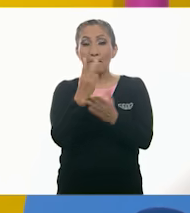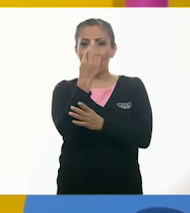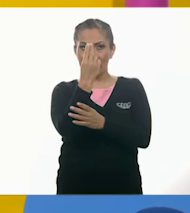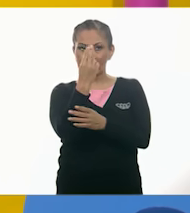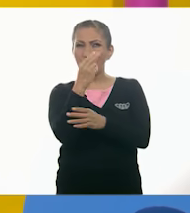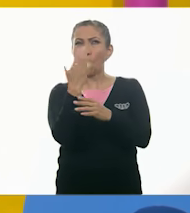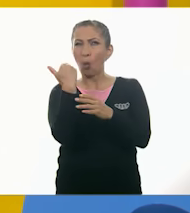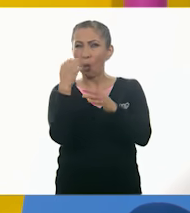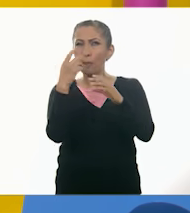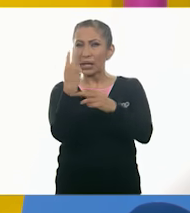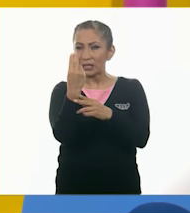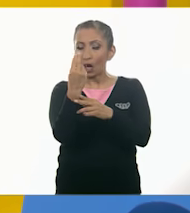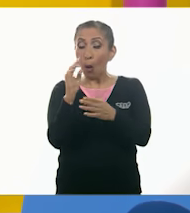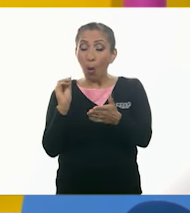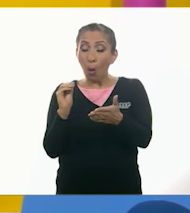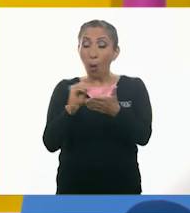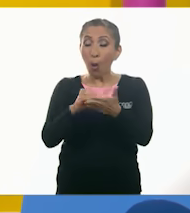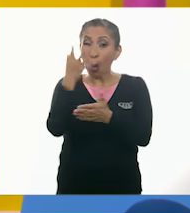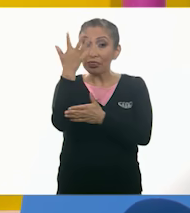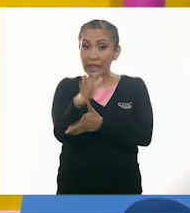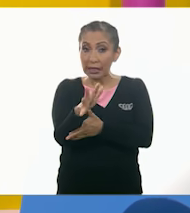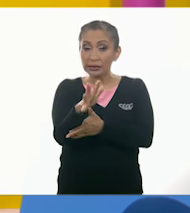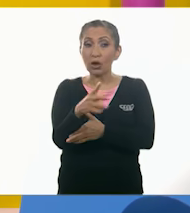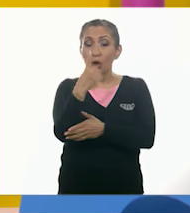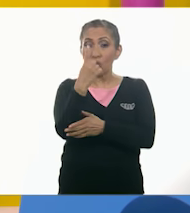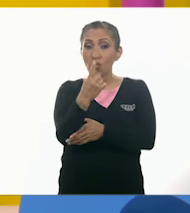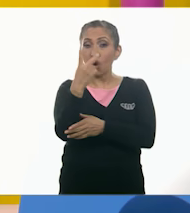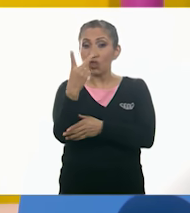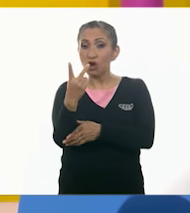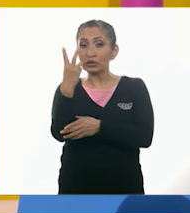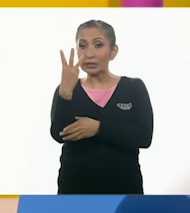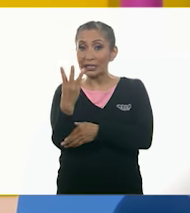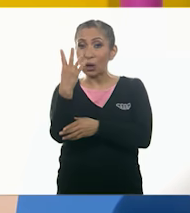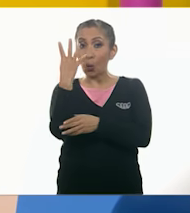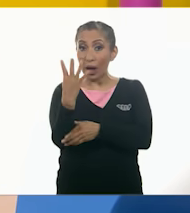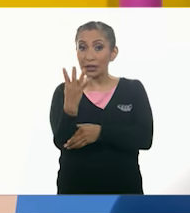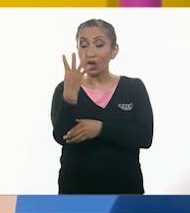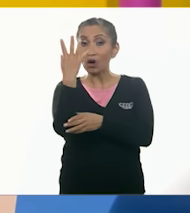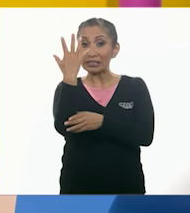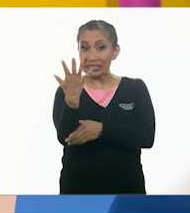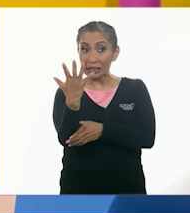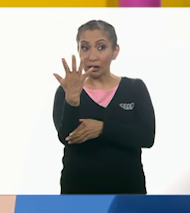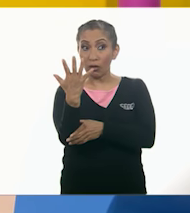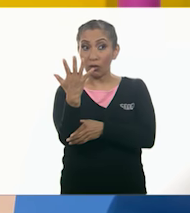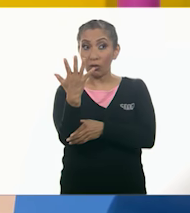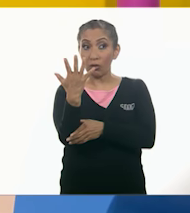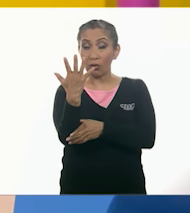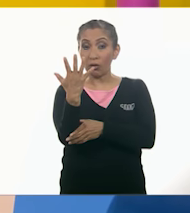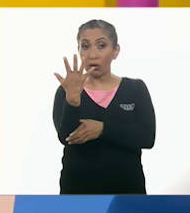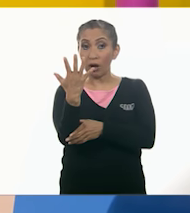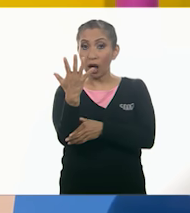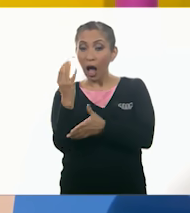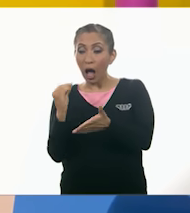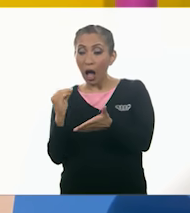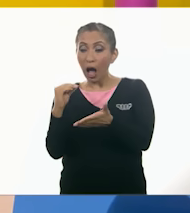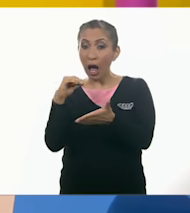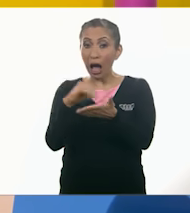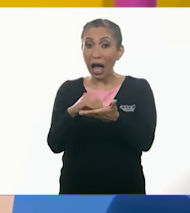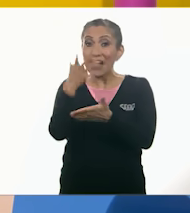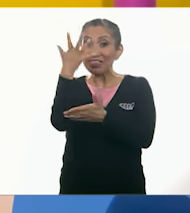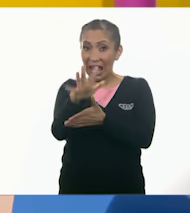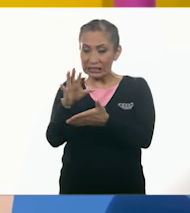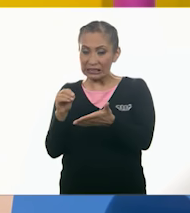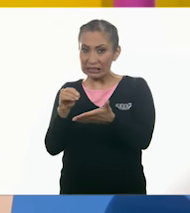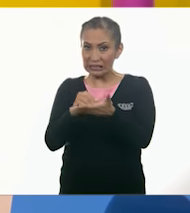25. Vamos a sumar 10 más. 1, 2, 3, 4, 5. Y agregamos otra